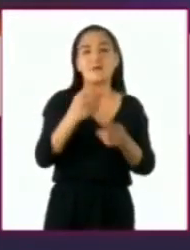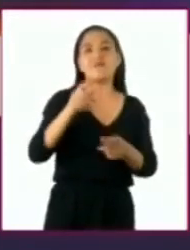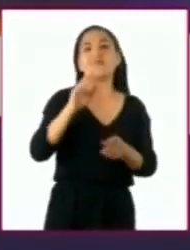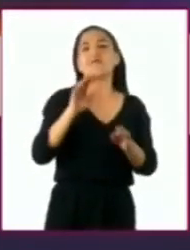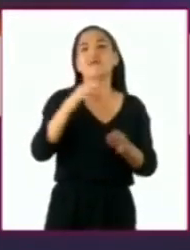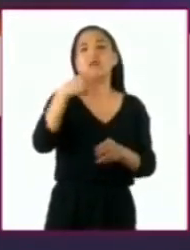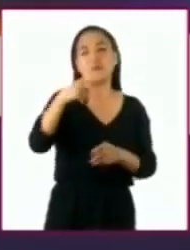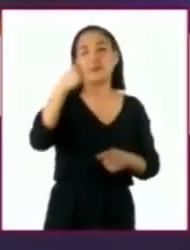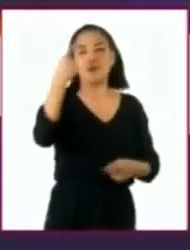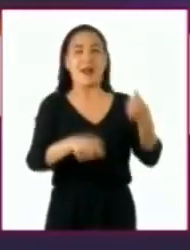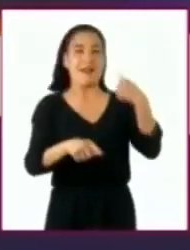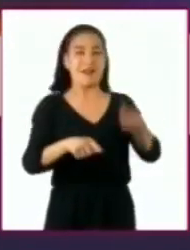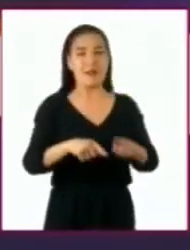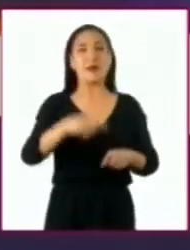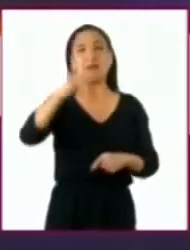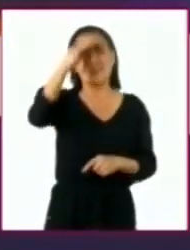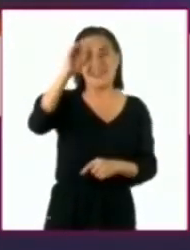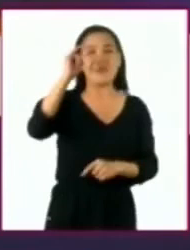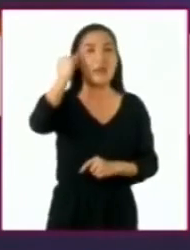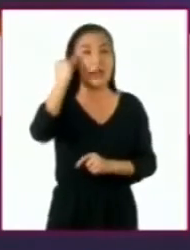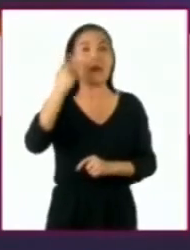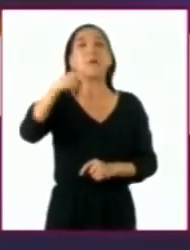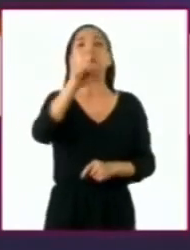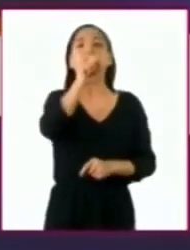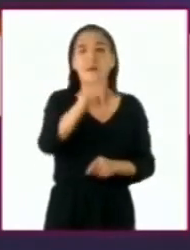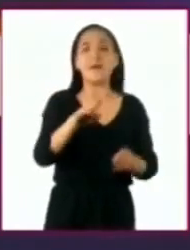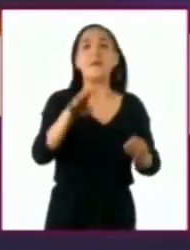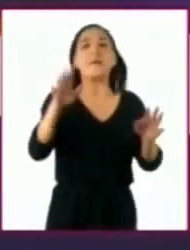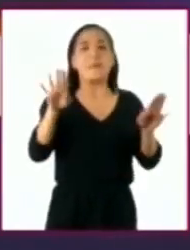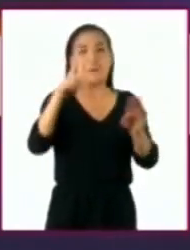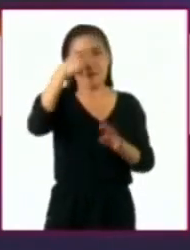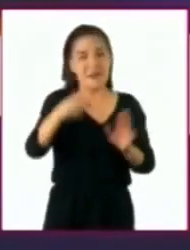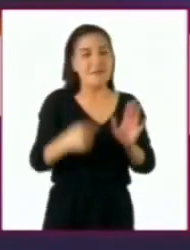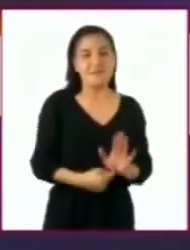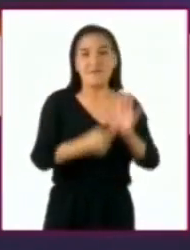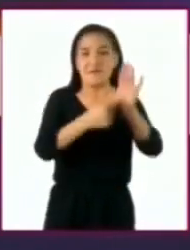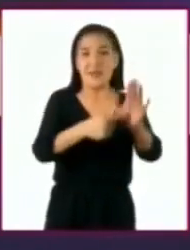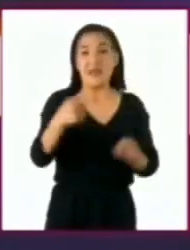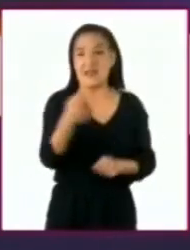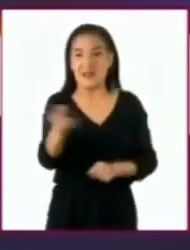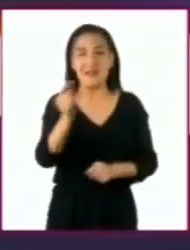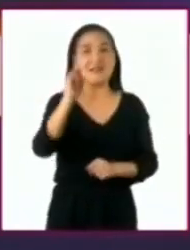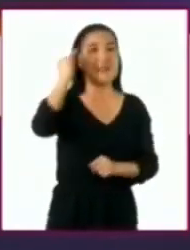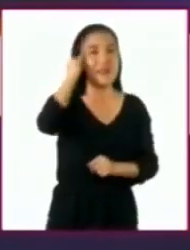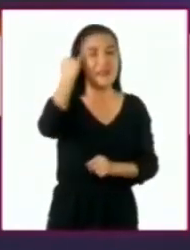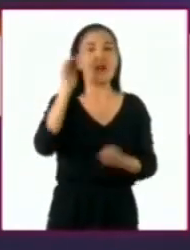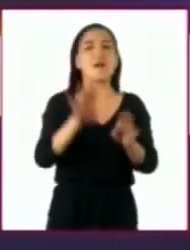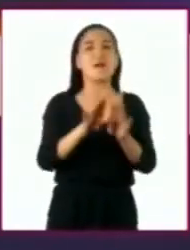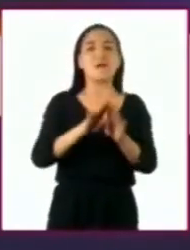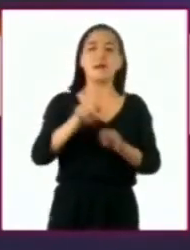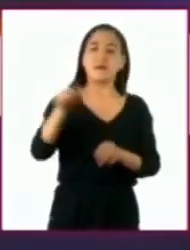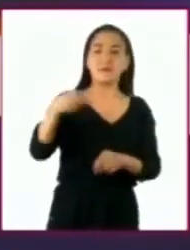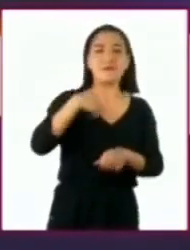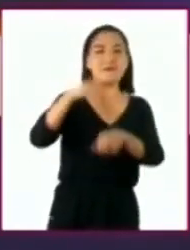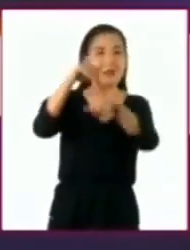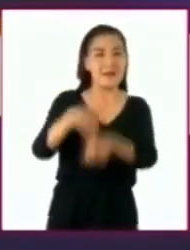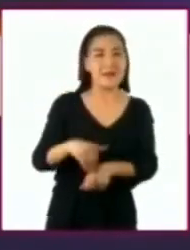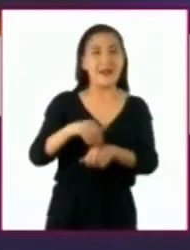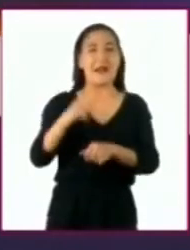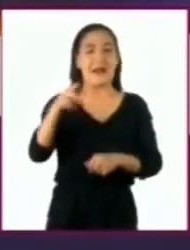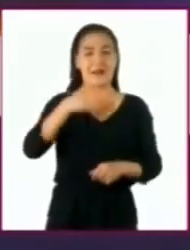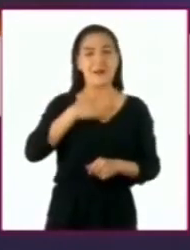pero también como mecanismo para demostrar que los indios eran vasallos de él y no de los